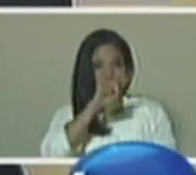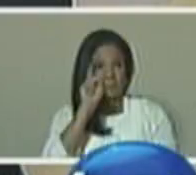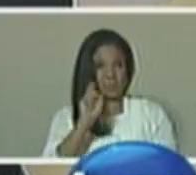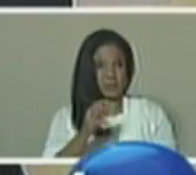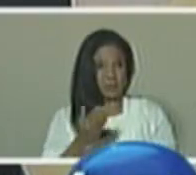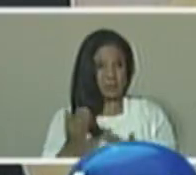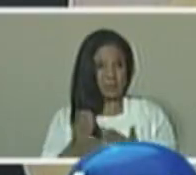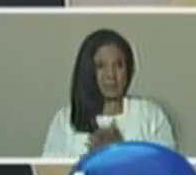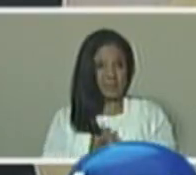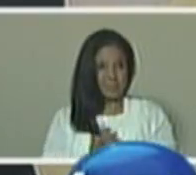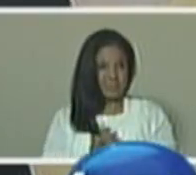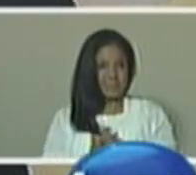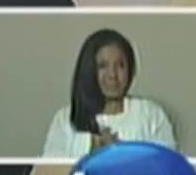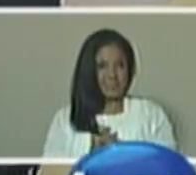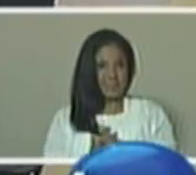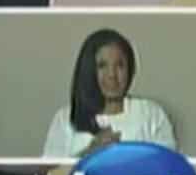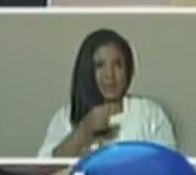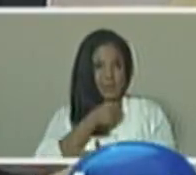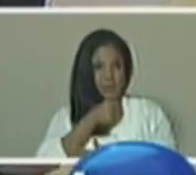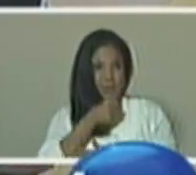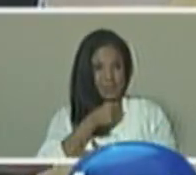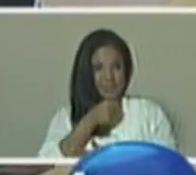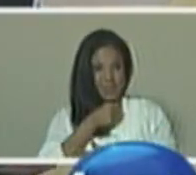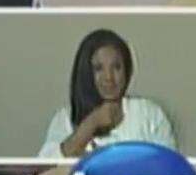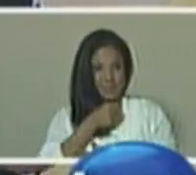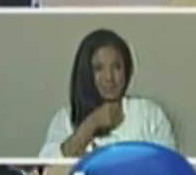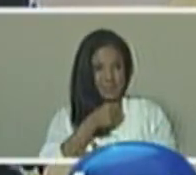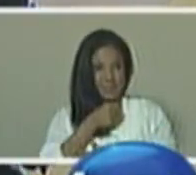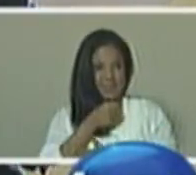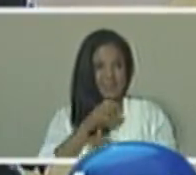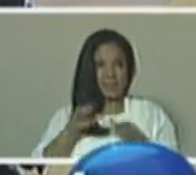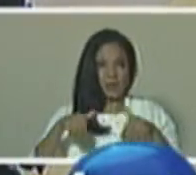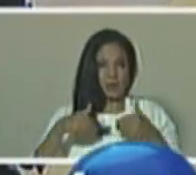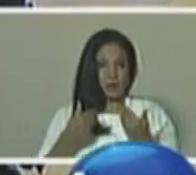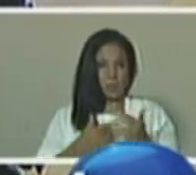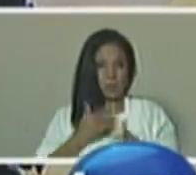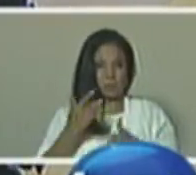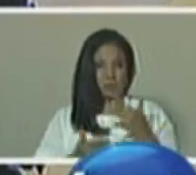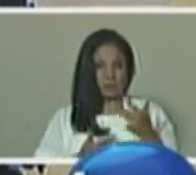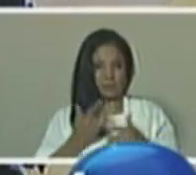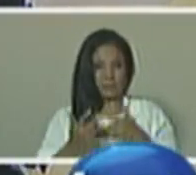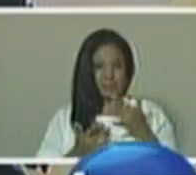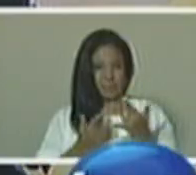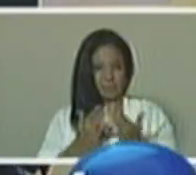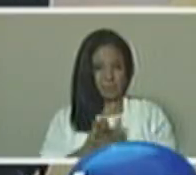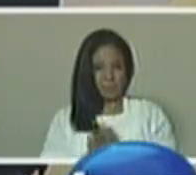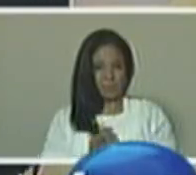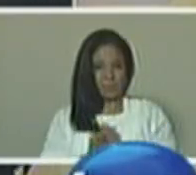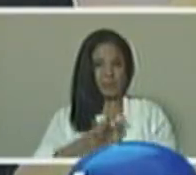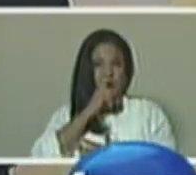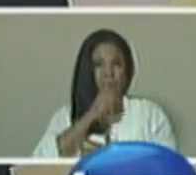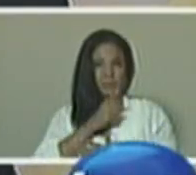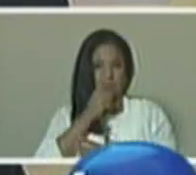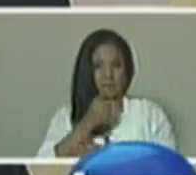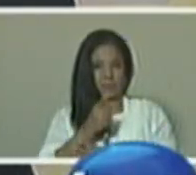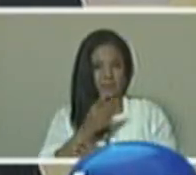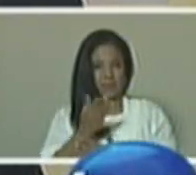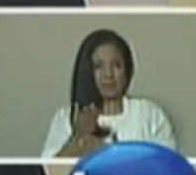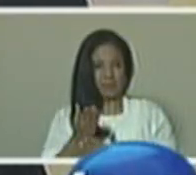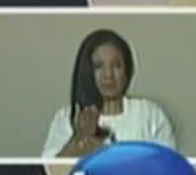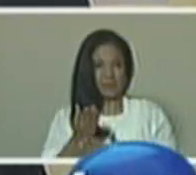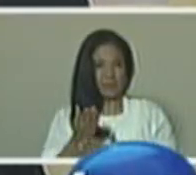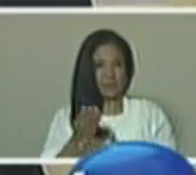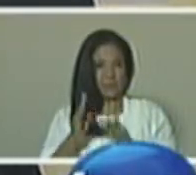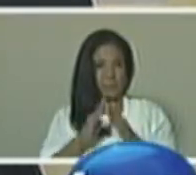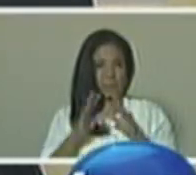nos estaban preguntando pues en una entrevista backstage que cómo nos habíamos sentido, y la verdad es que ha sido un verdadero placer estar a tu lado esta